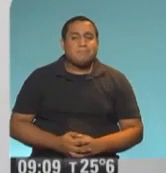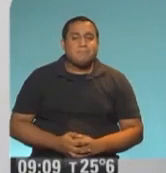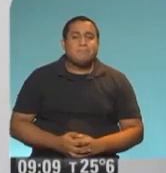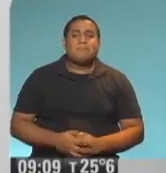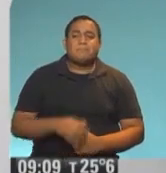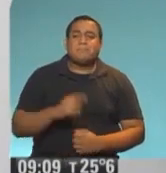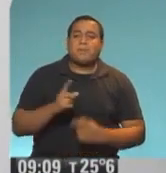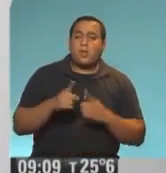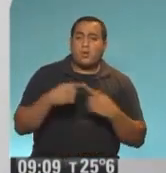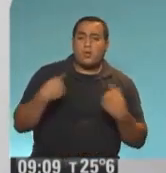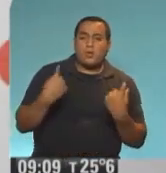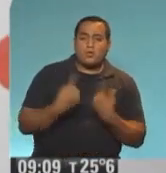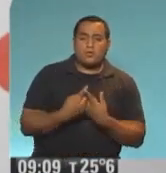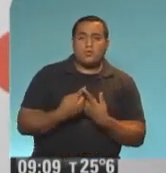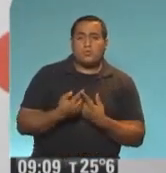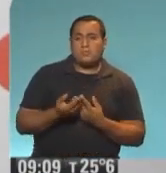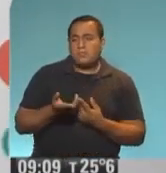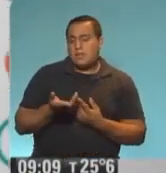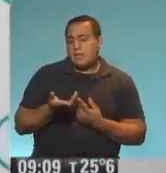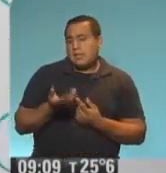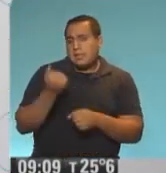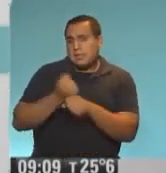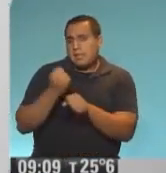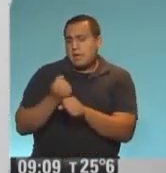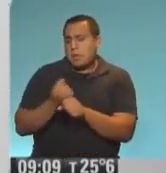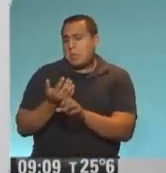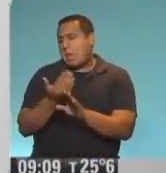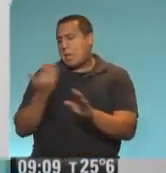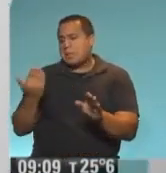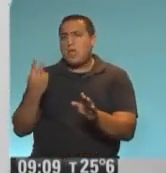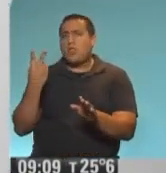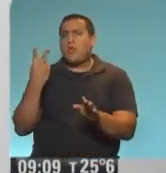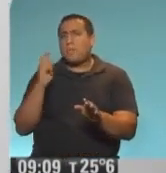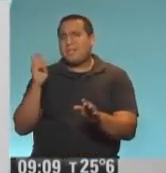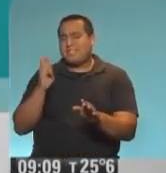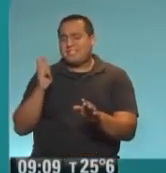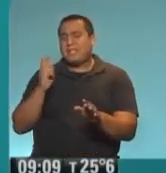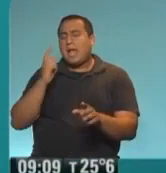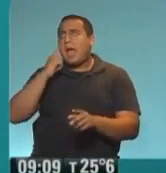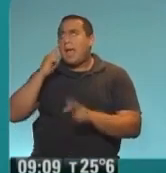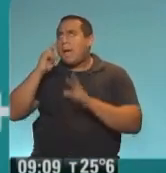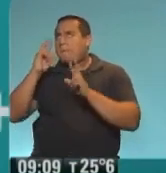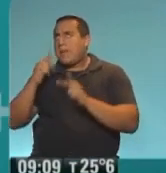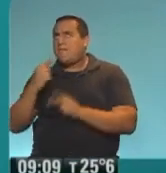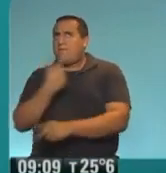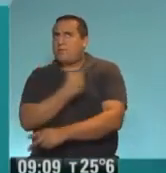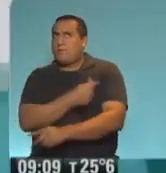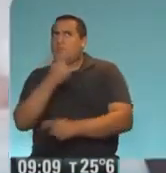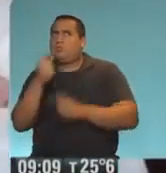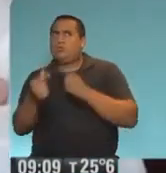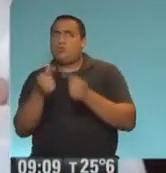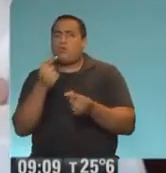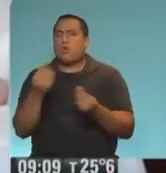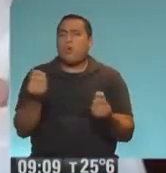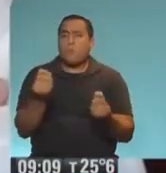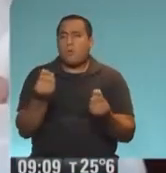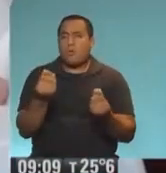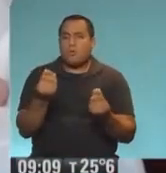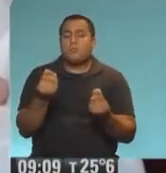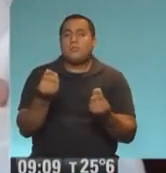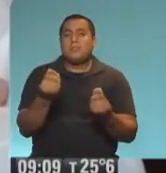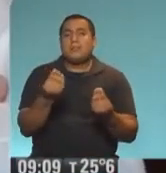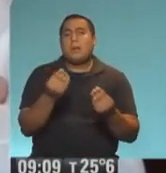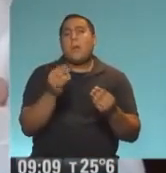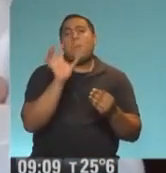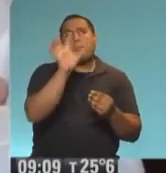Mire, nosotros empezamos a trabajar hace 2 meses por lo menos, en la planificación de la vacunación. Siempre hemos trabajado con todas las